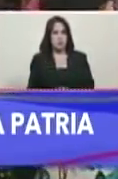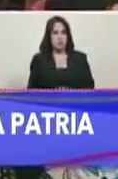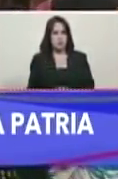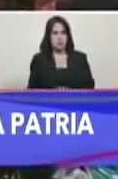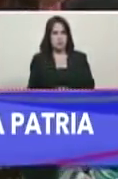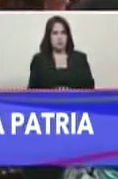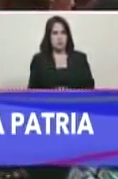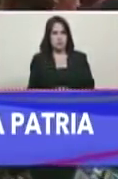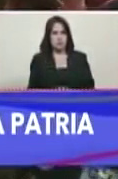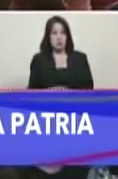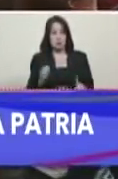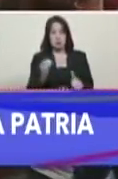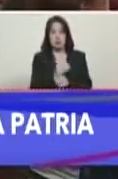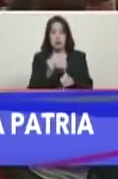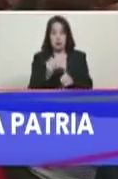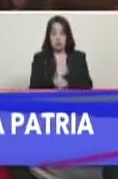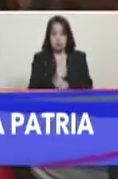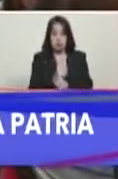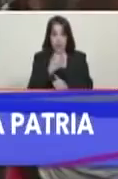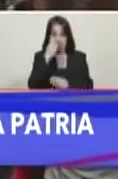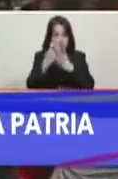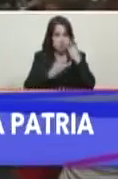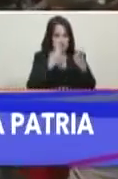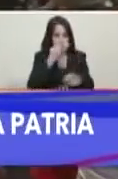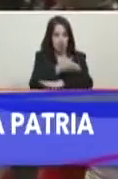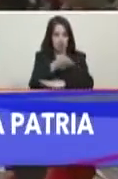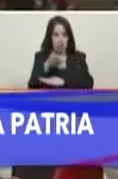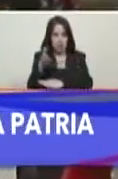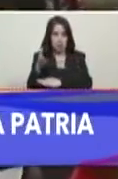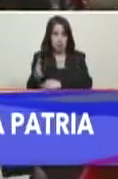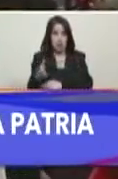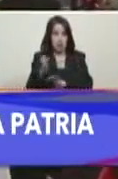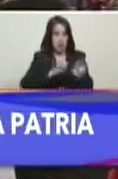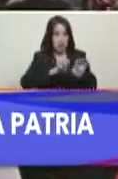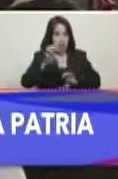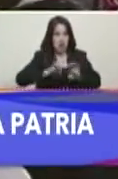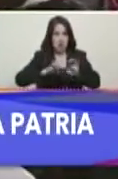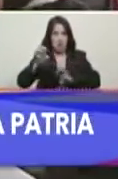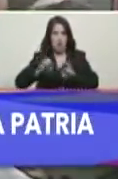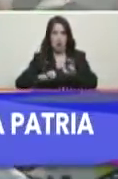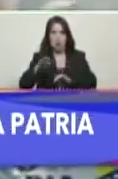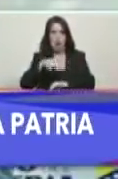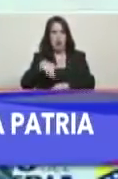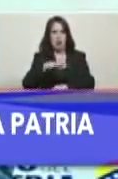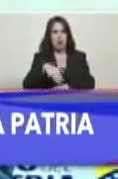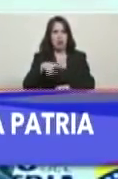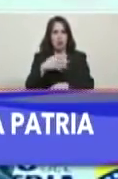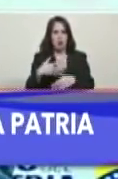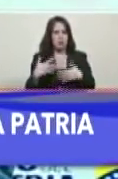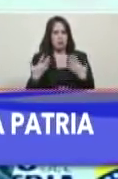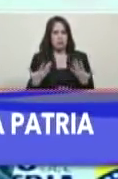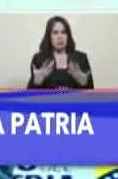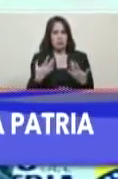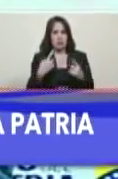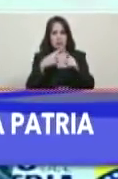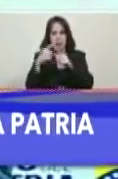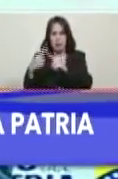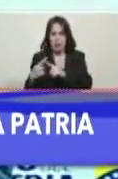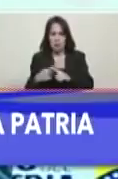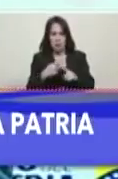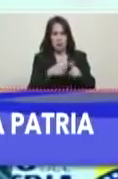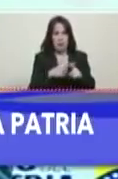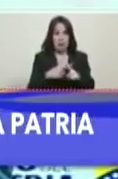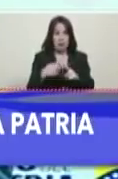Se ha logrado visitar y diagnosticar dentro del diagnóstico acción la cartografía social